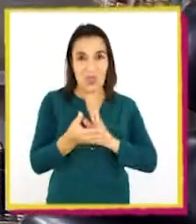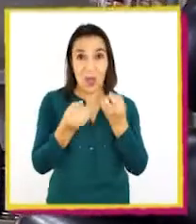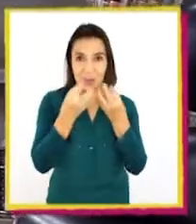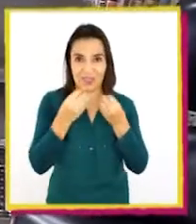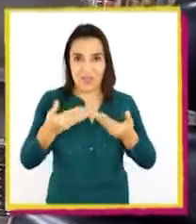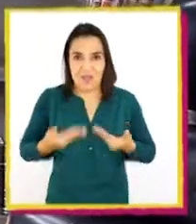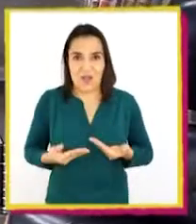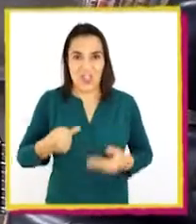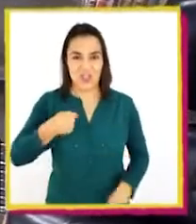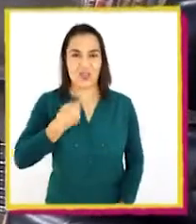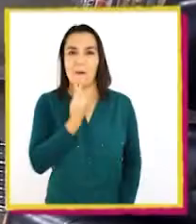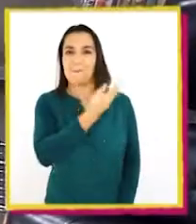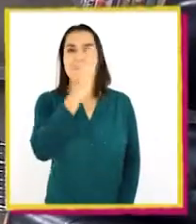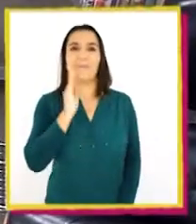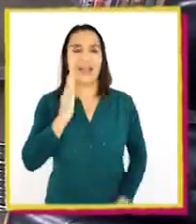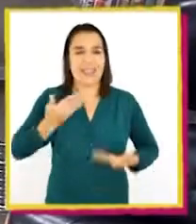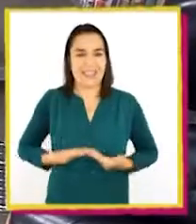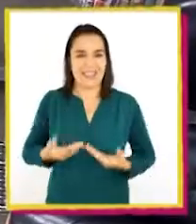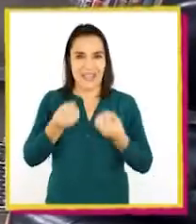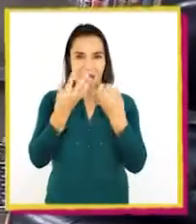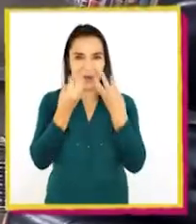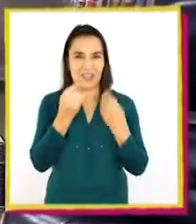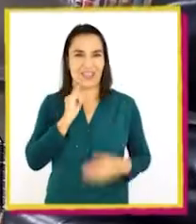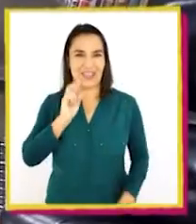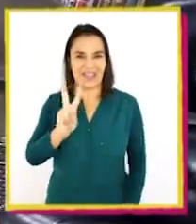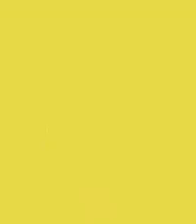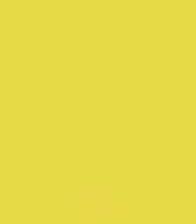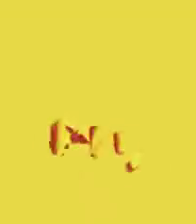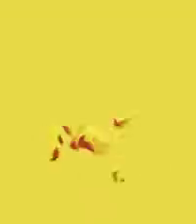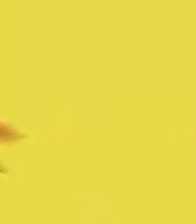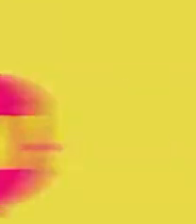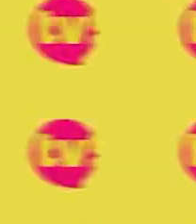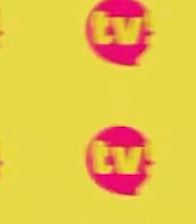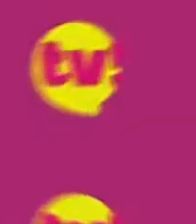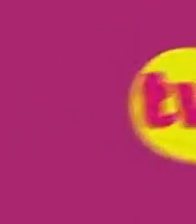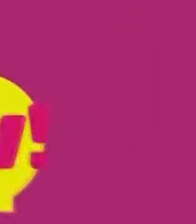encantó todo lo que aprendimos hoy. Soy Macarena y estás en Apréndote de...